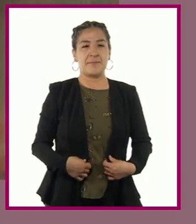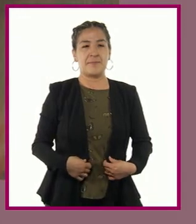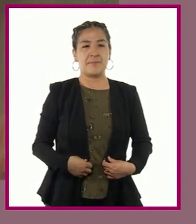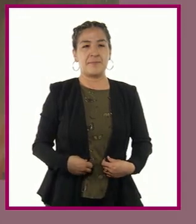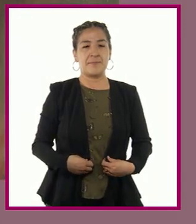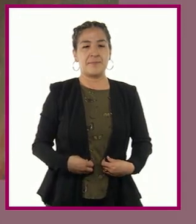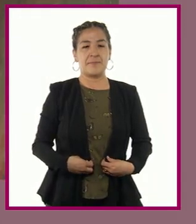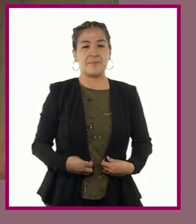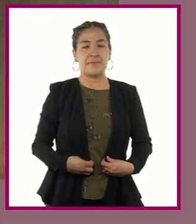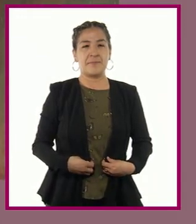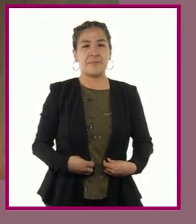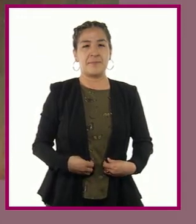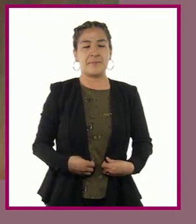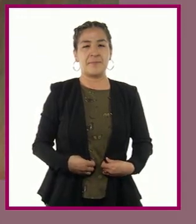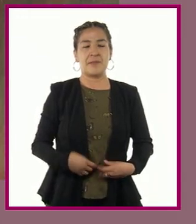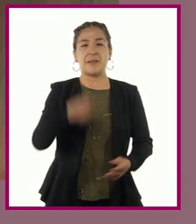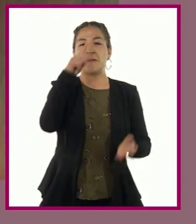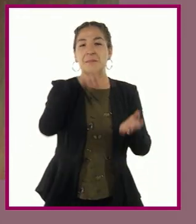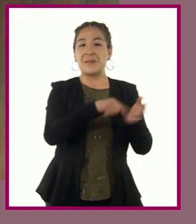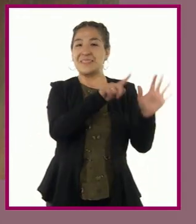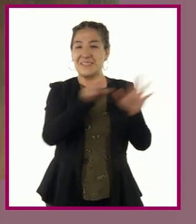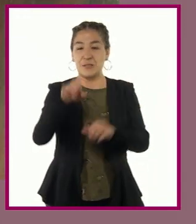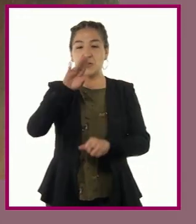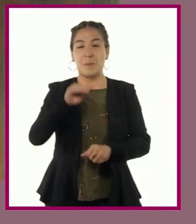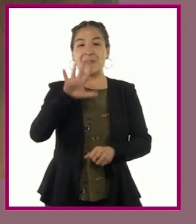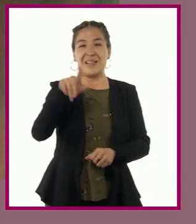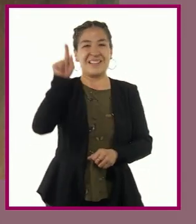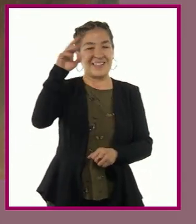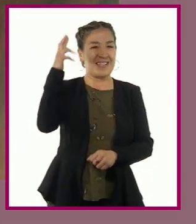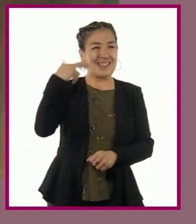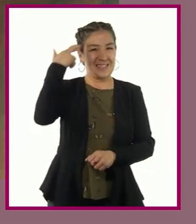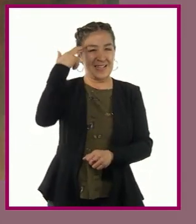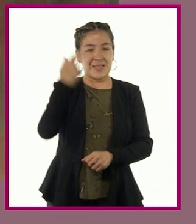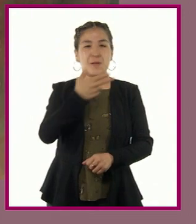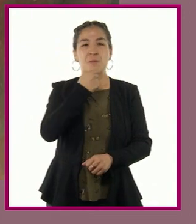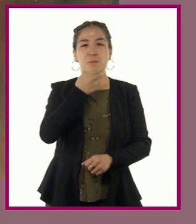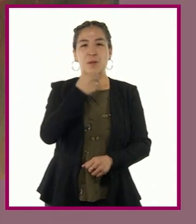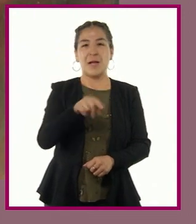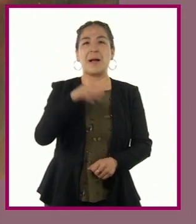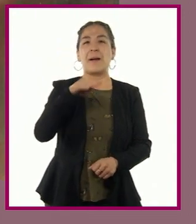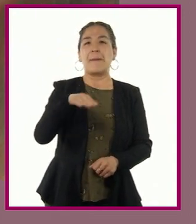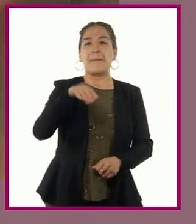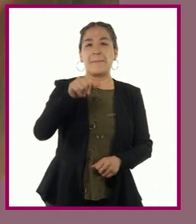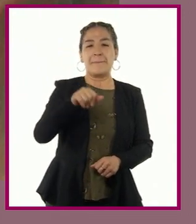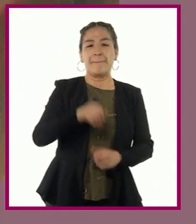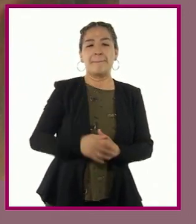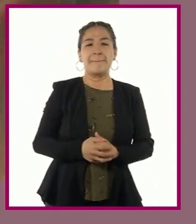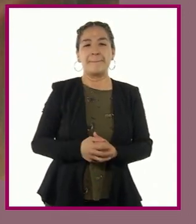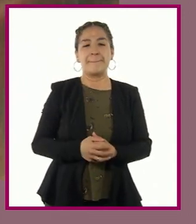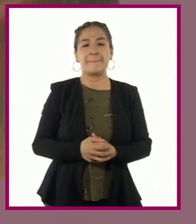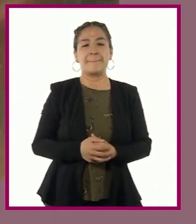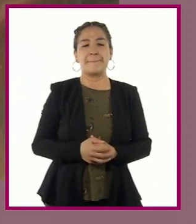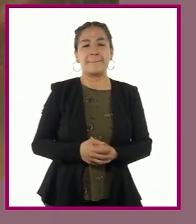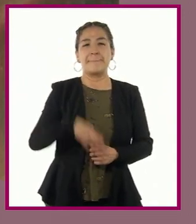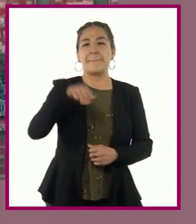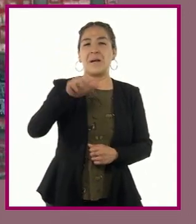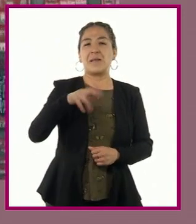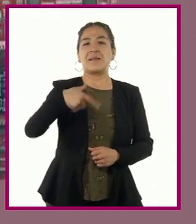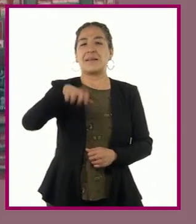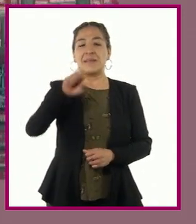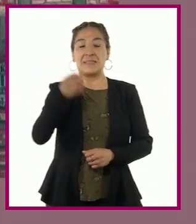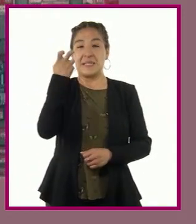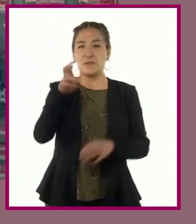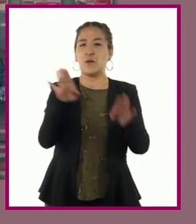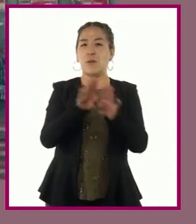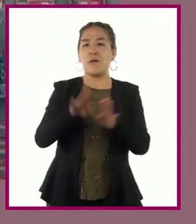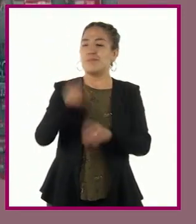En 1795, el virrey Miguel de la Grúa Talamanca, marqués de Branciforte, mandó construir el monumento